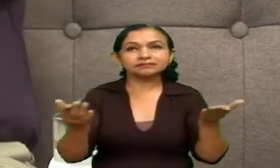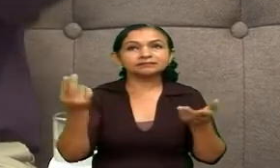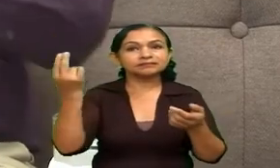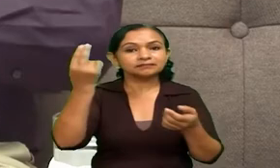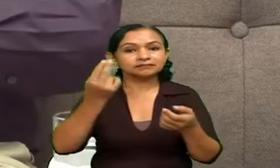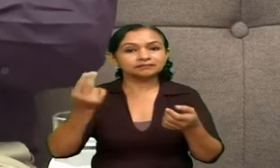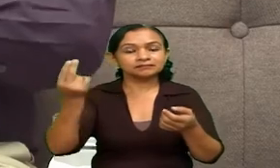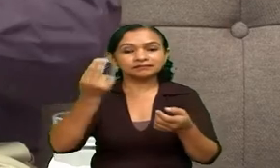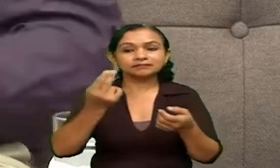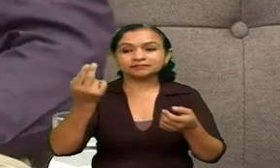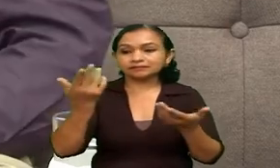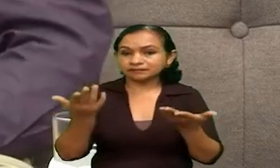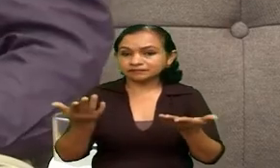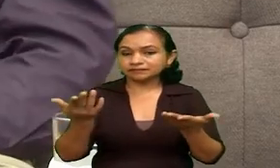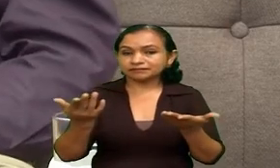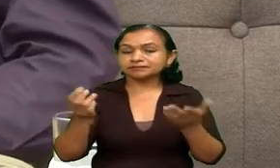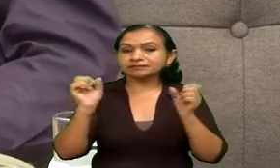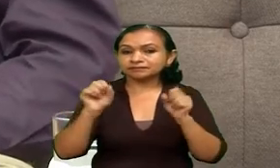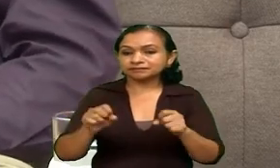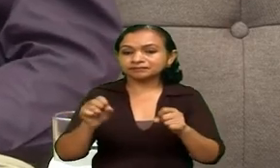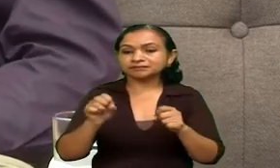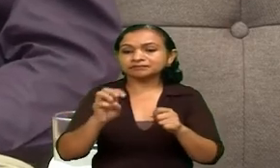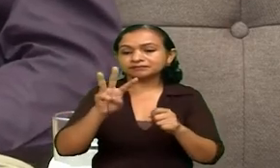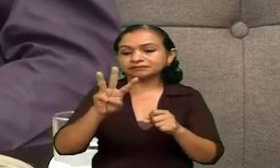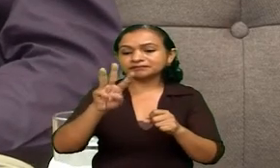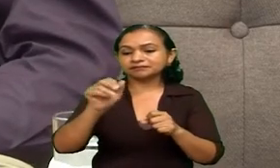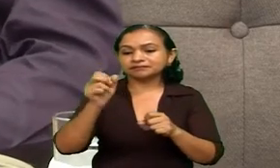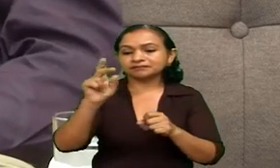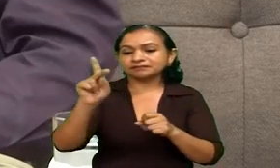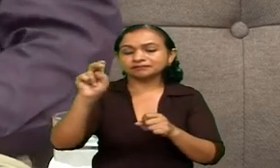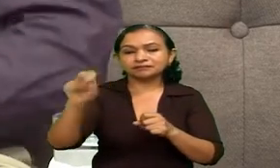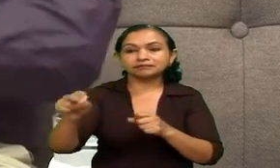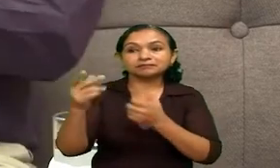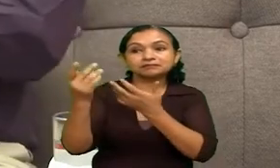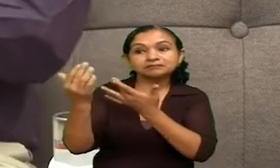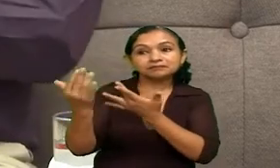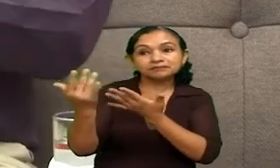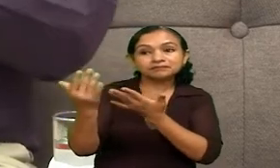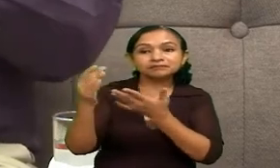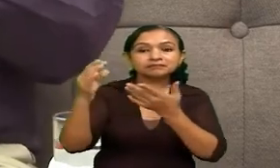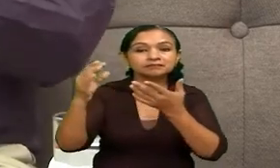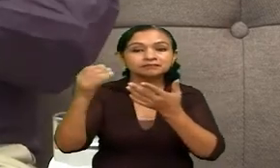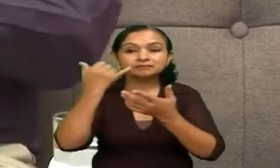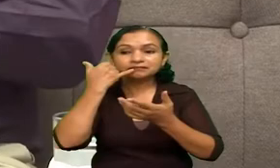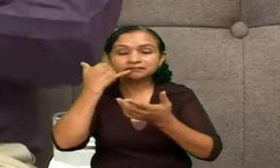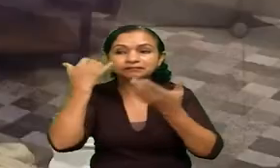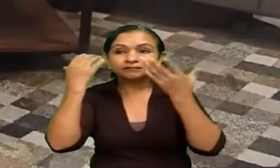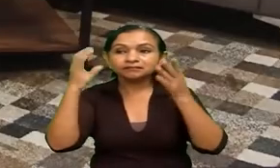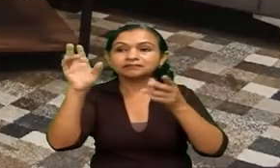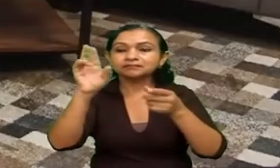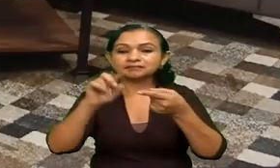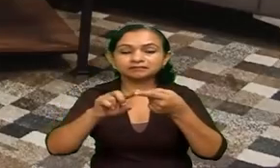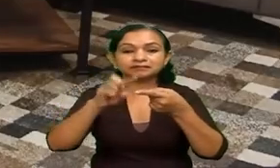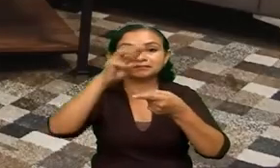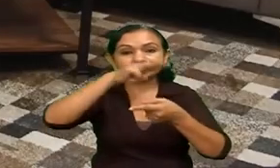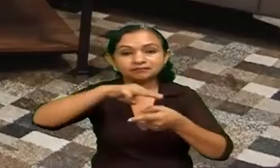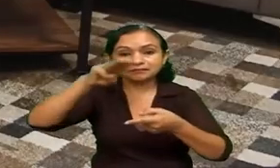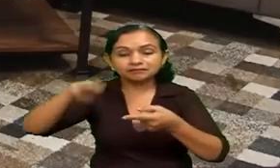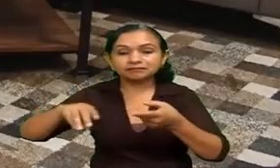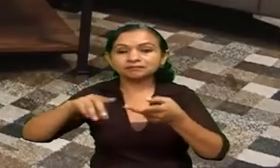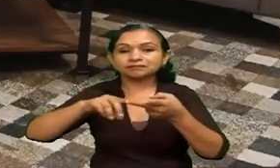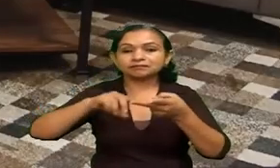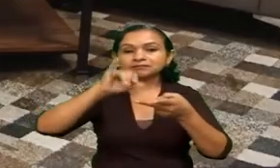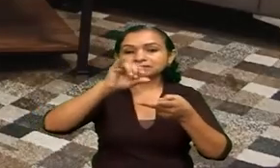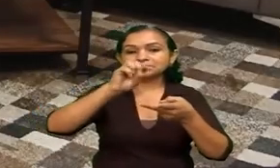usar esa infraestructura. Claro, claro. Y entonces allá en Huaspán van a estar esperando que le llegue Claro o le llegue Movistar o le llega a IBW o